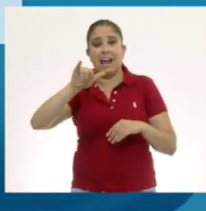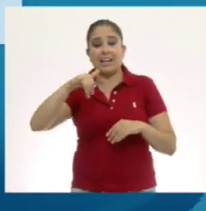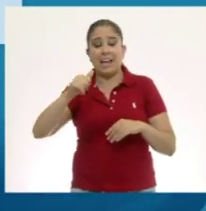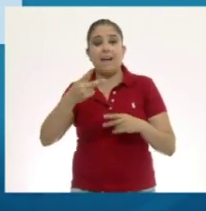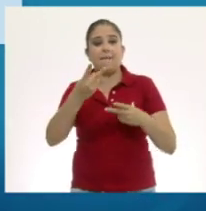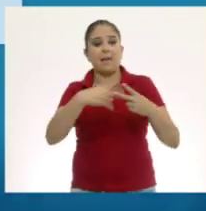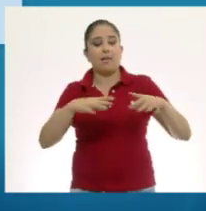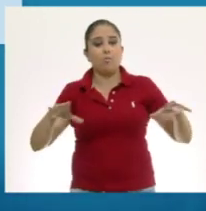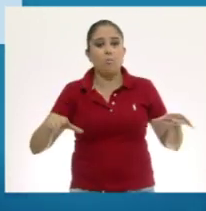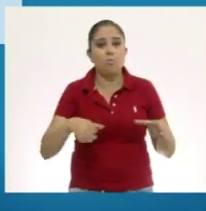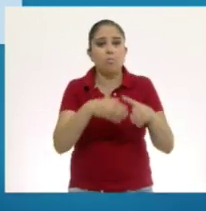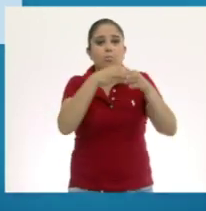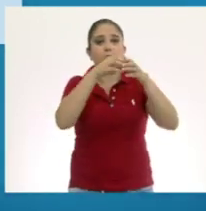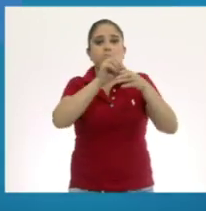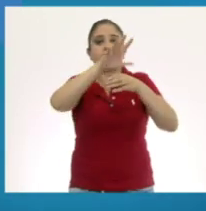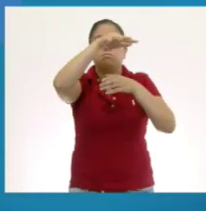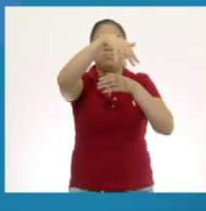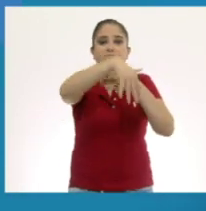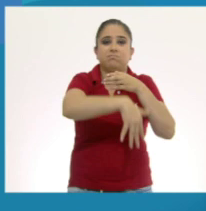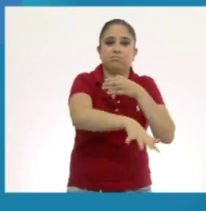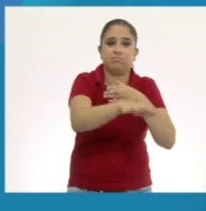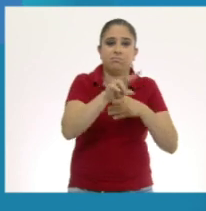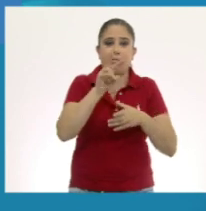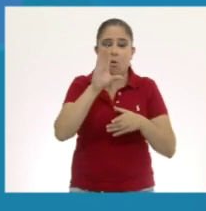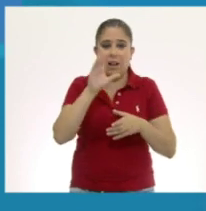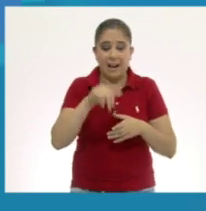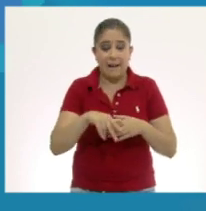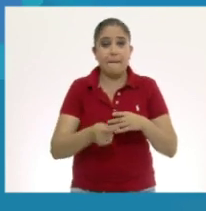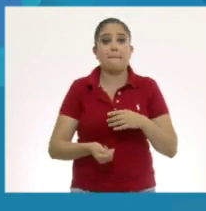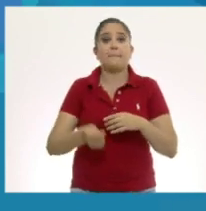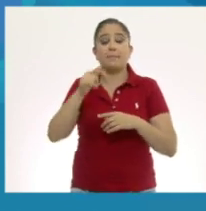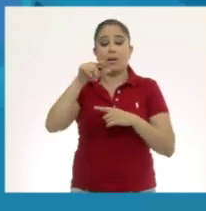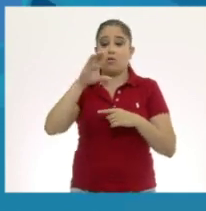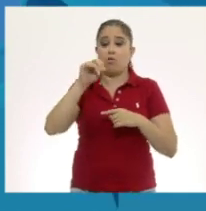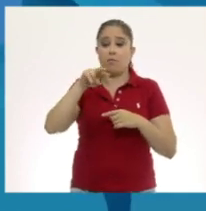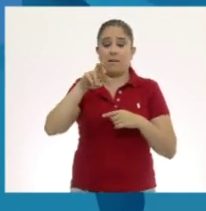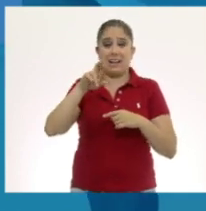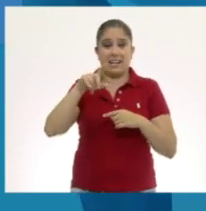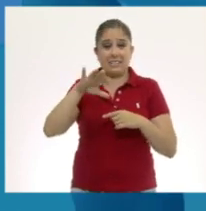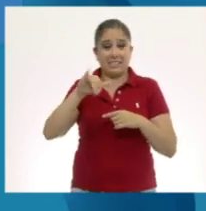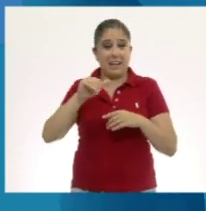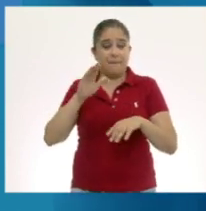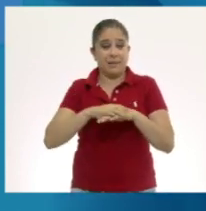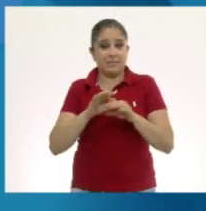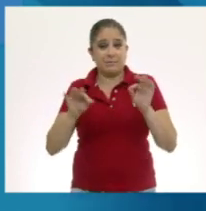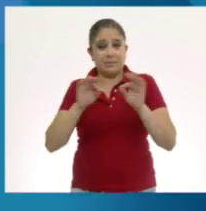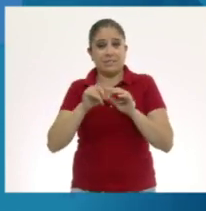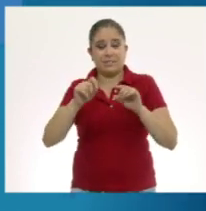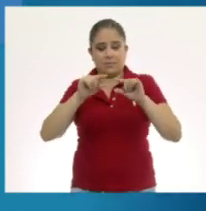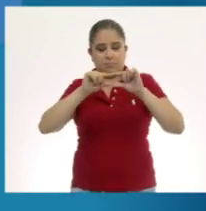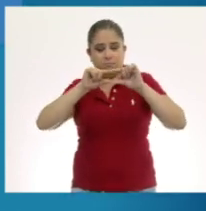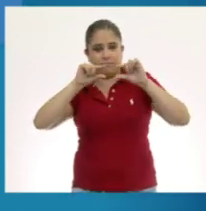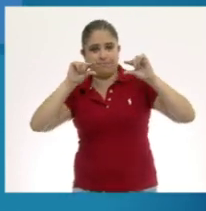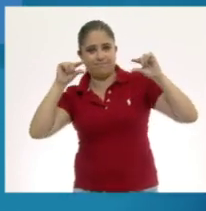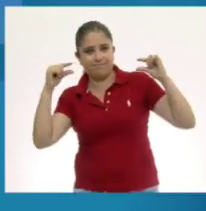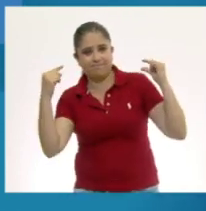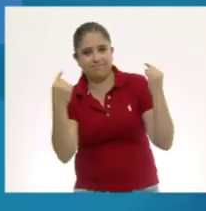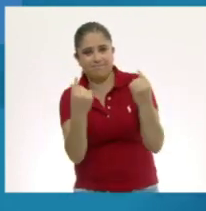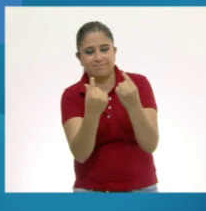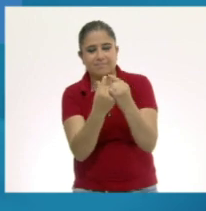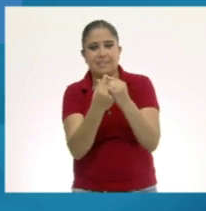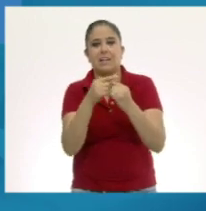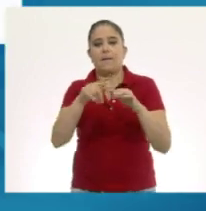de volcanes. Las principales zonas de convergencia en el mundo son el cinturón de fuego del Pacífico y la